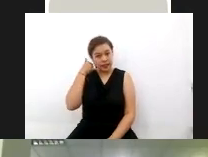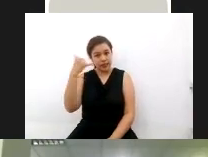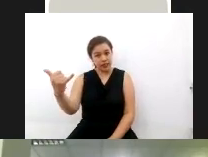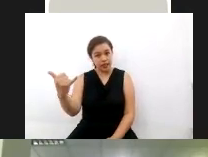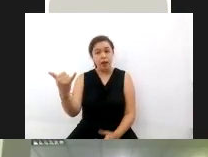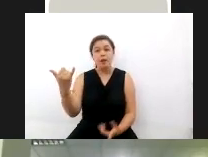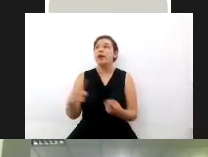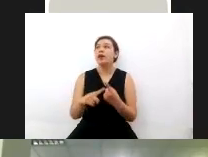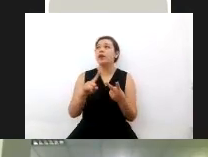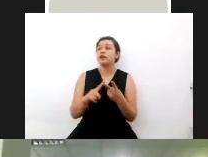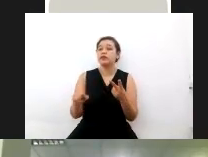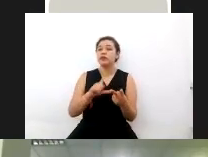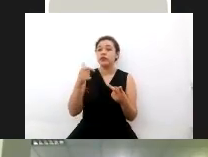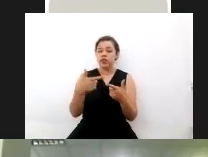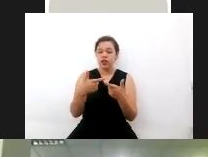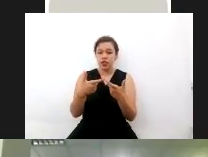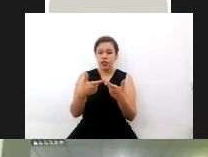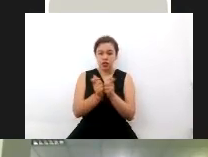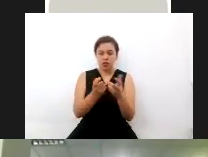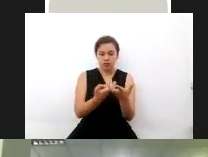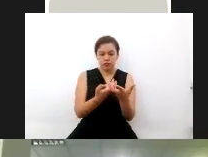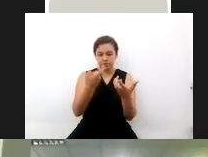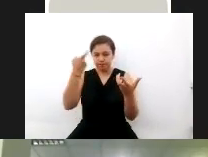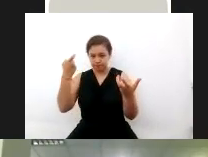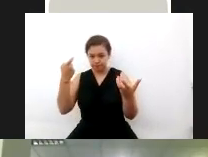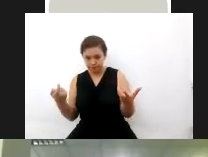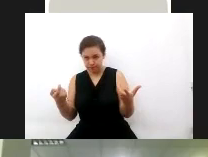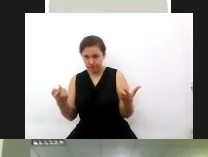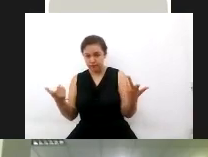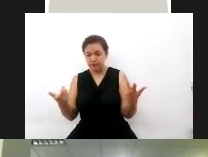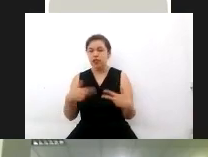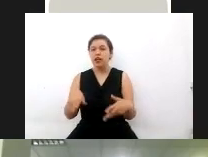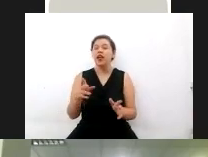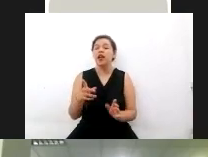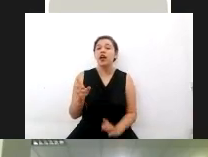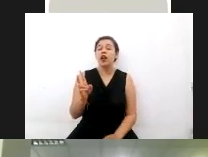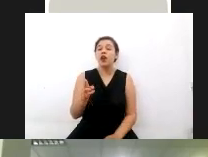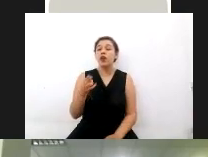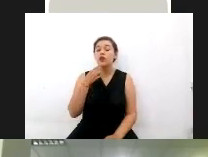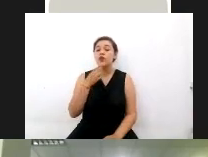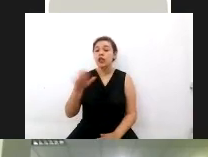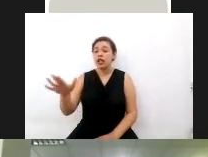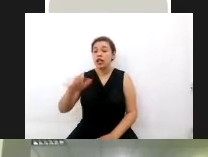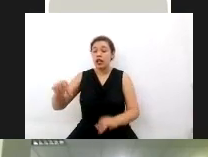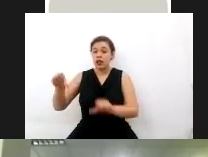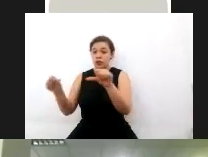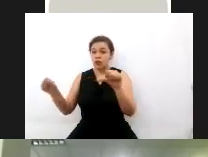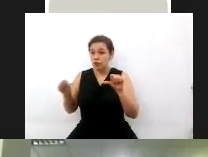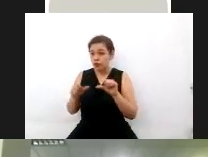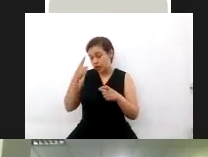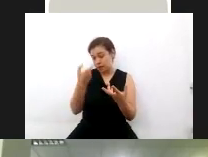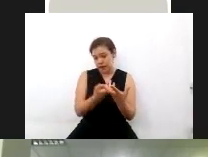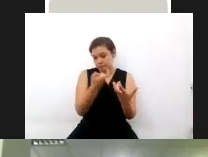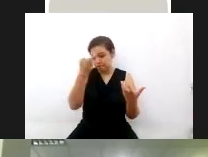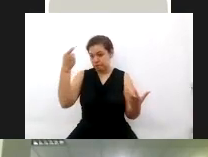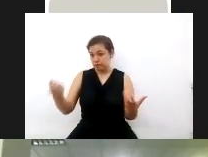obviamente a separarlo del grupo, vamos a utilizar un área que se va a destinar exclusivamente para este fin.